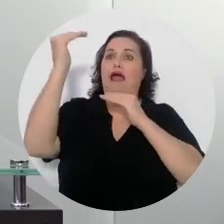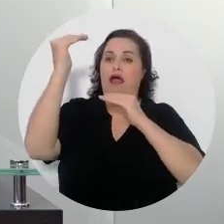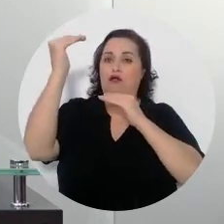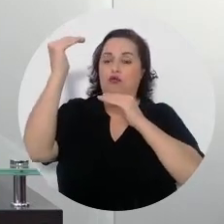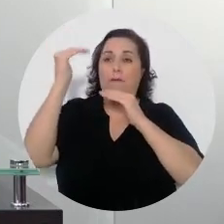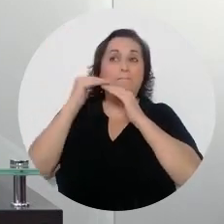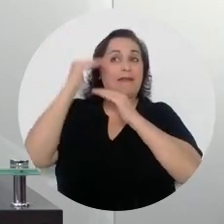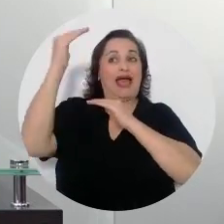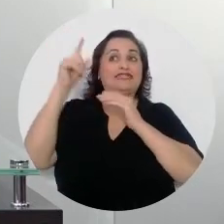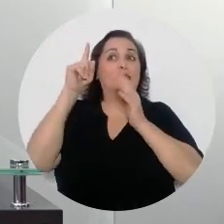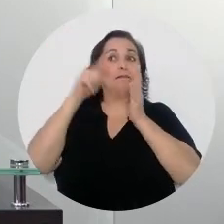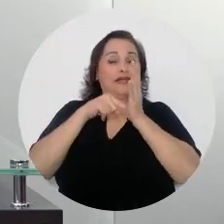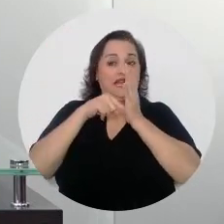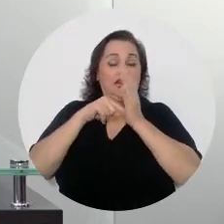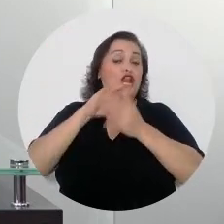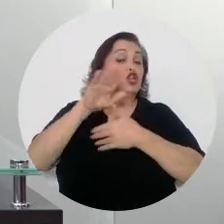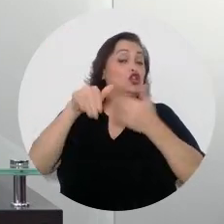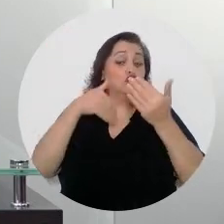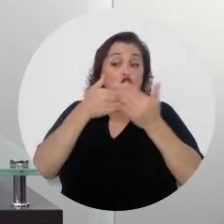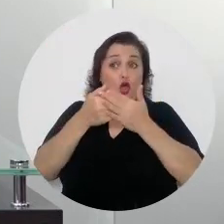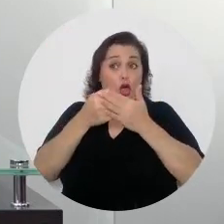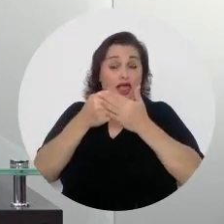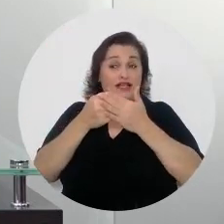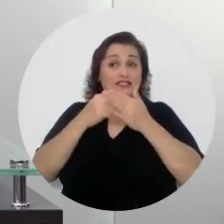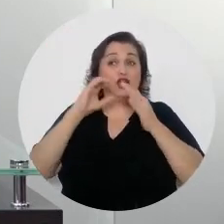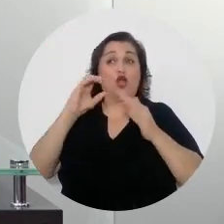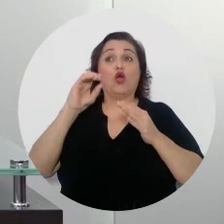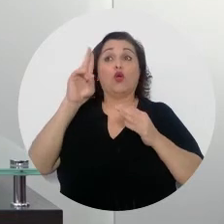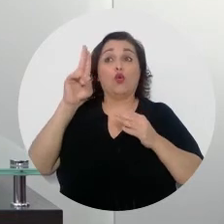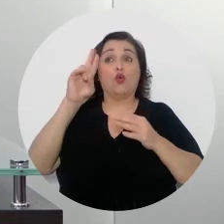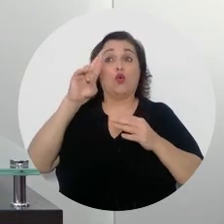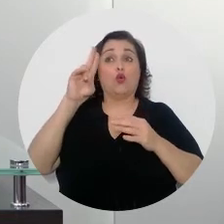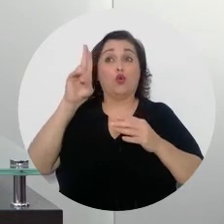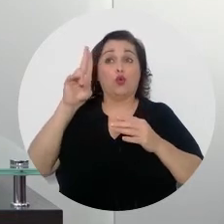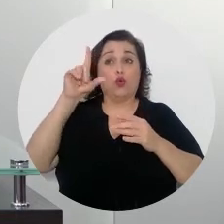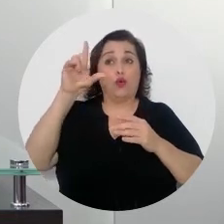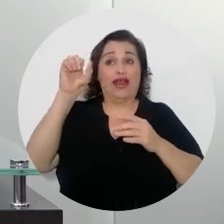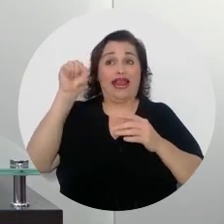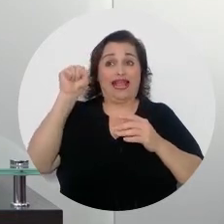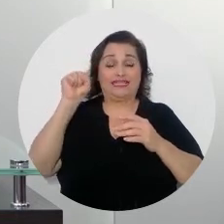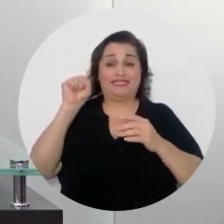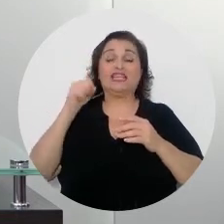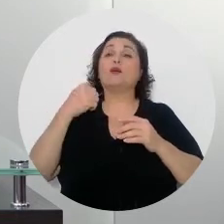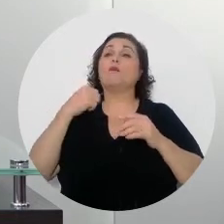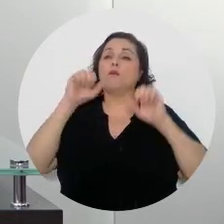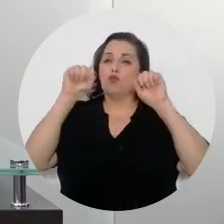y además todas las curules las pudimos